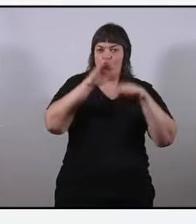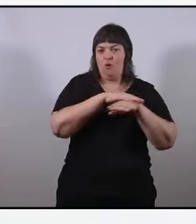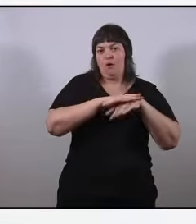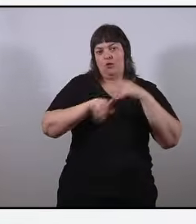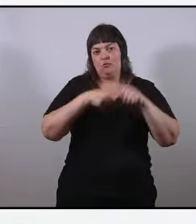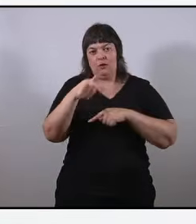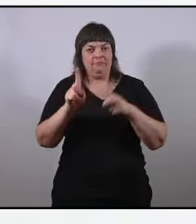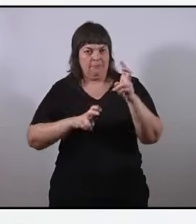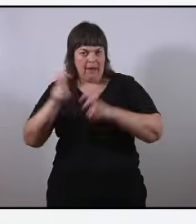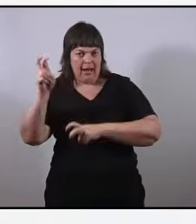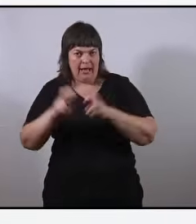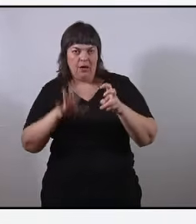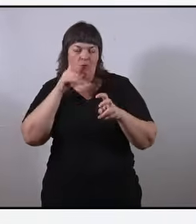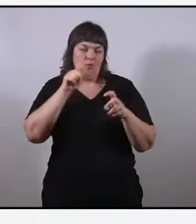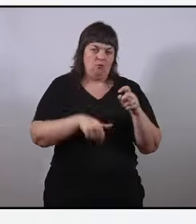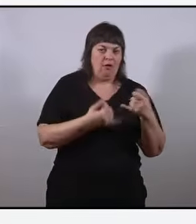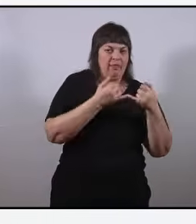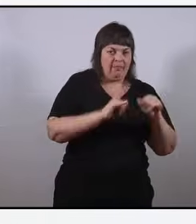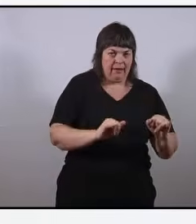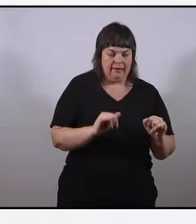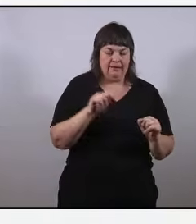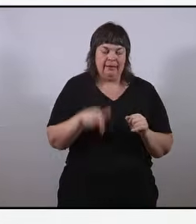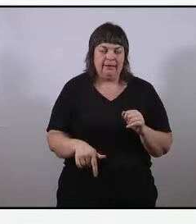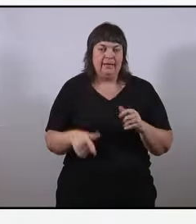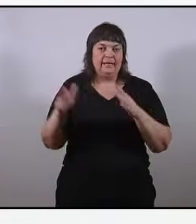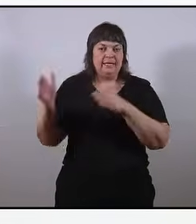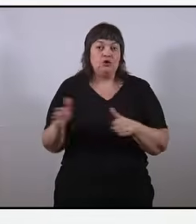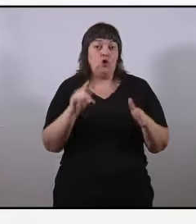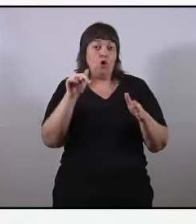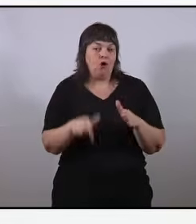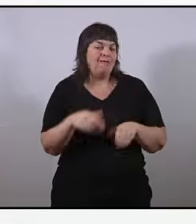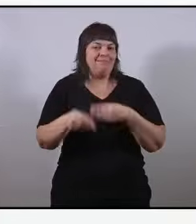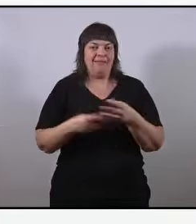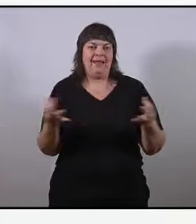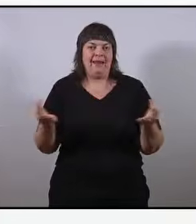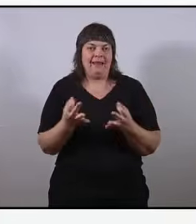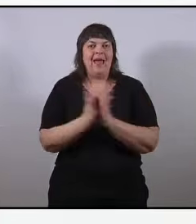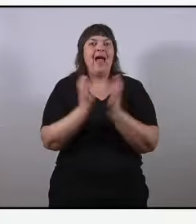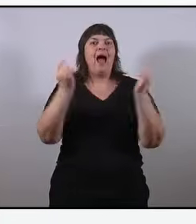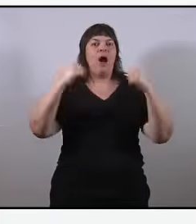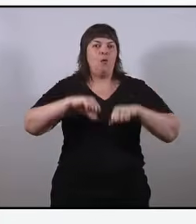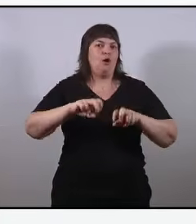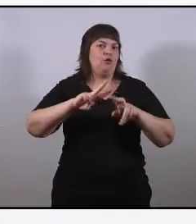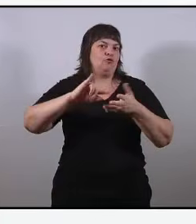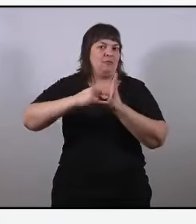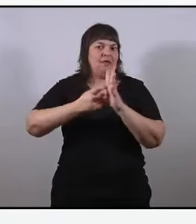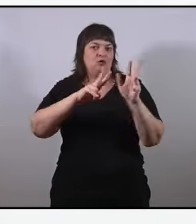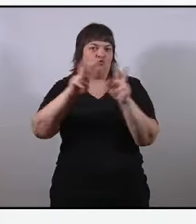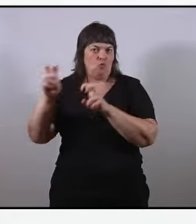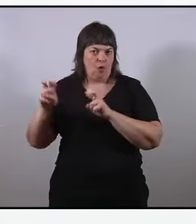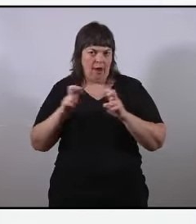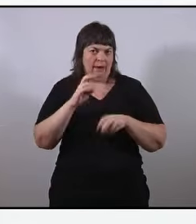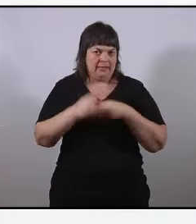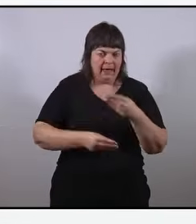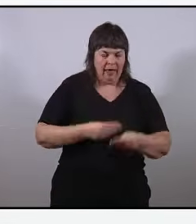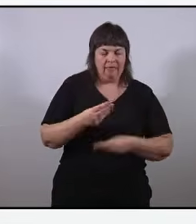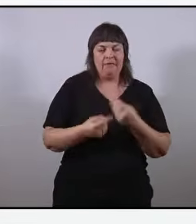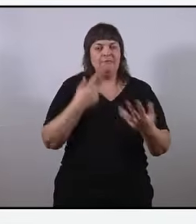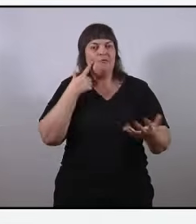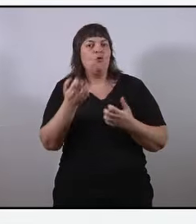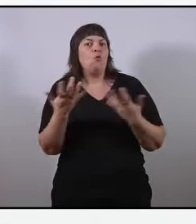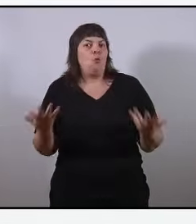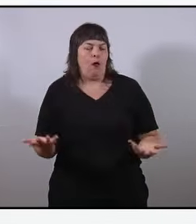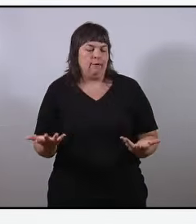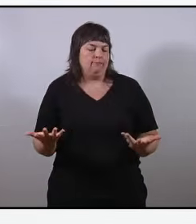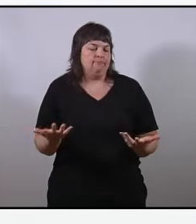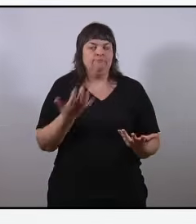Gobierno que hemos celebrado hoy. En nuestra sesión de hoy hemos acordado nuevas medidas, entre las que destaca una